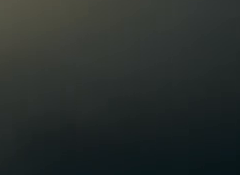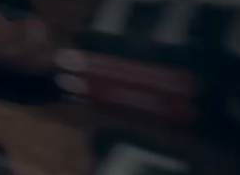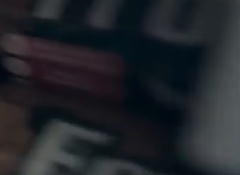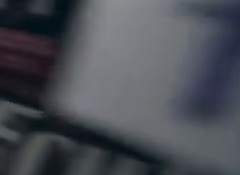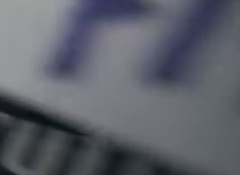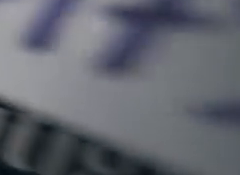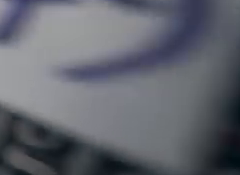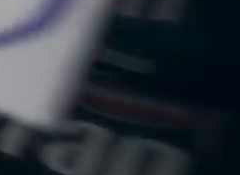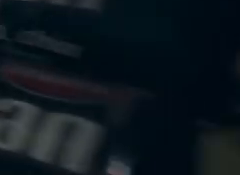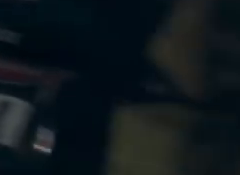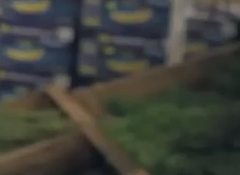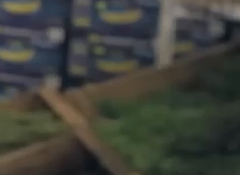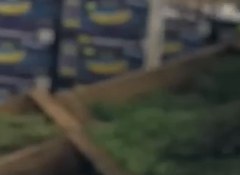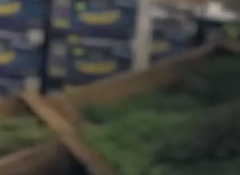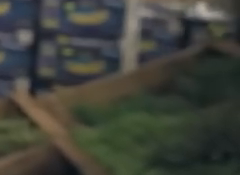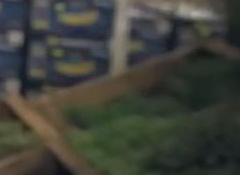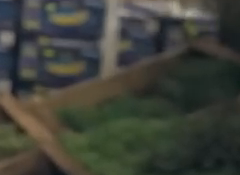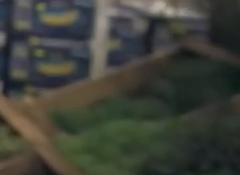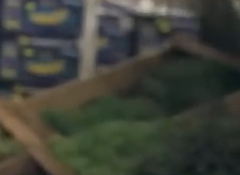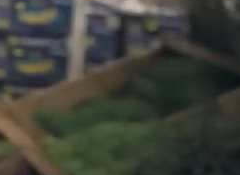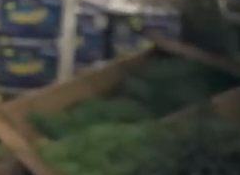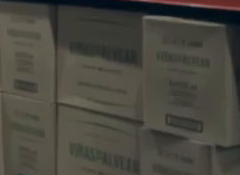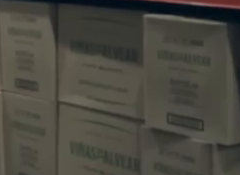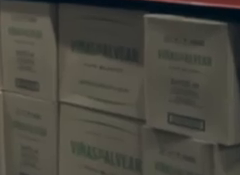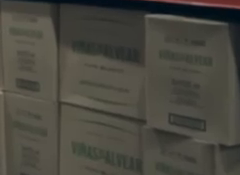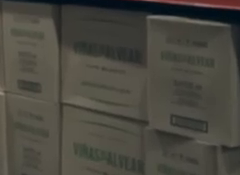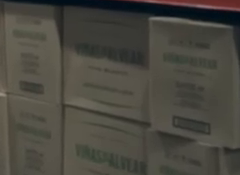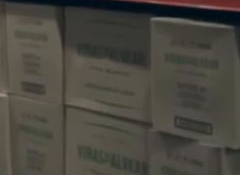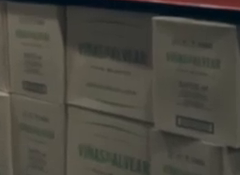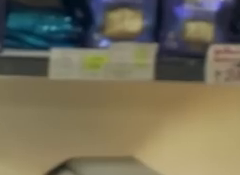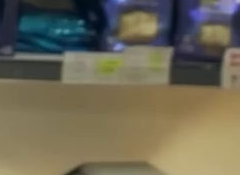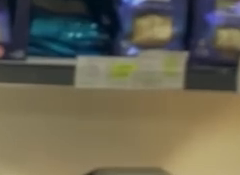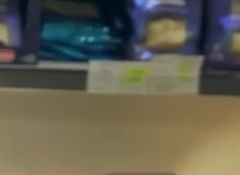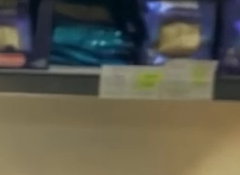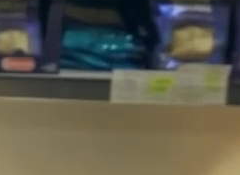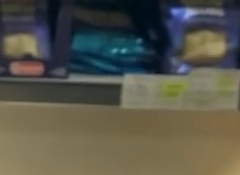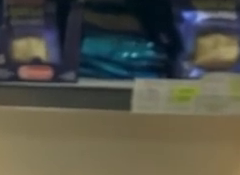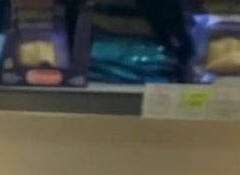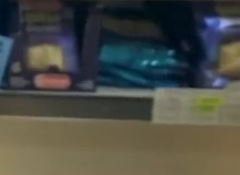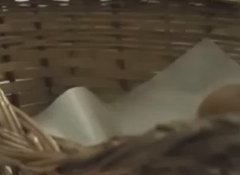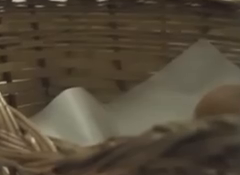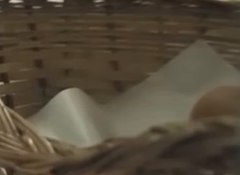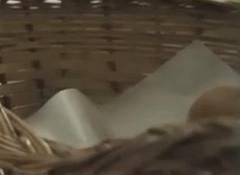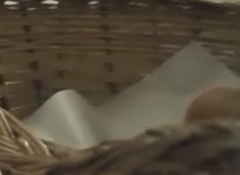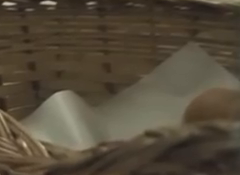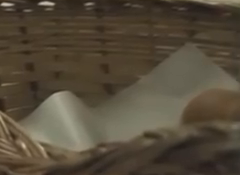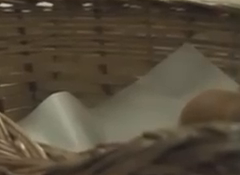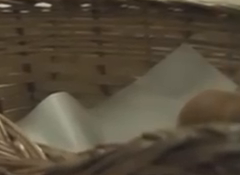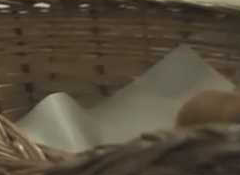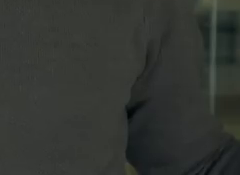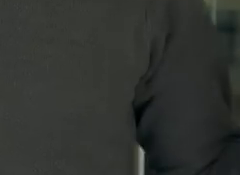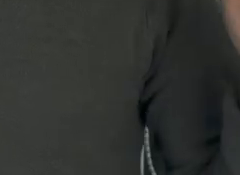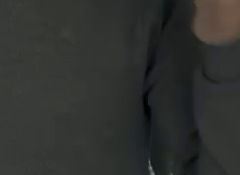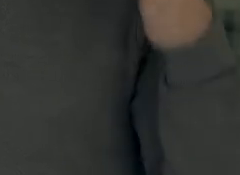ese nivel de concentración, los precios los manejas vos. Si vos cruzás la puerta del